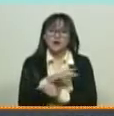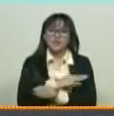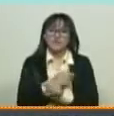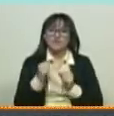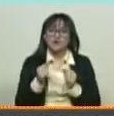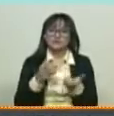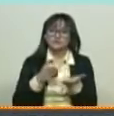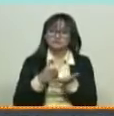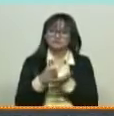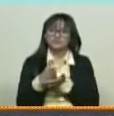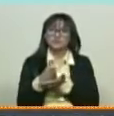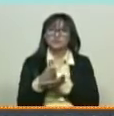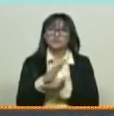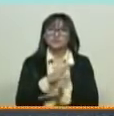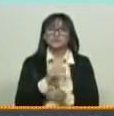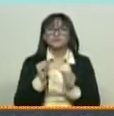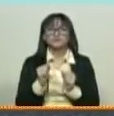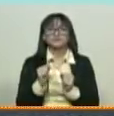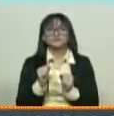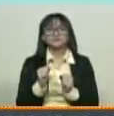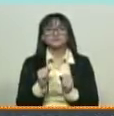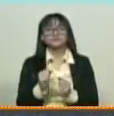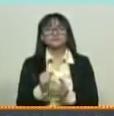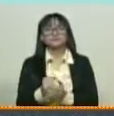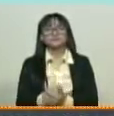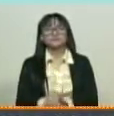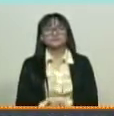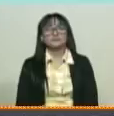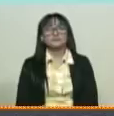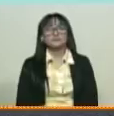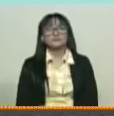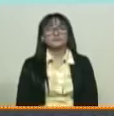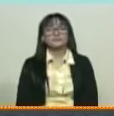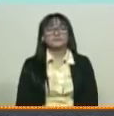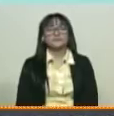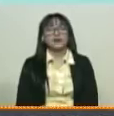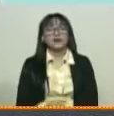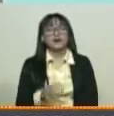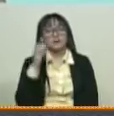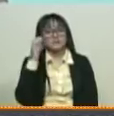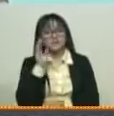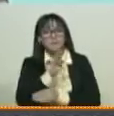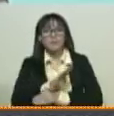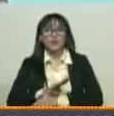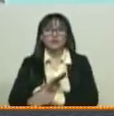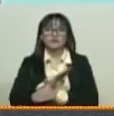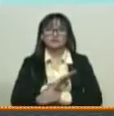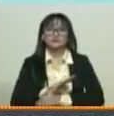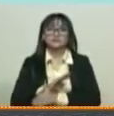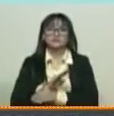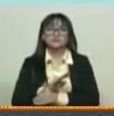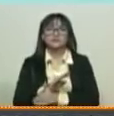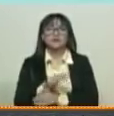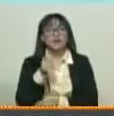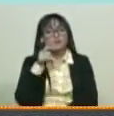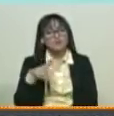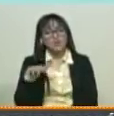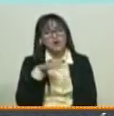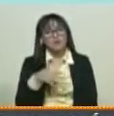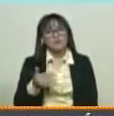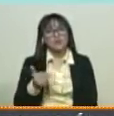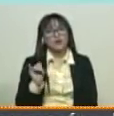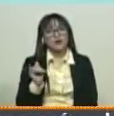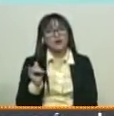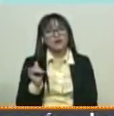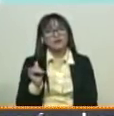la lealtad, la valentía, la inmensa capacidad de protección que para nuestro pueblo tiene